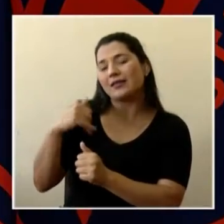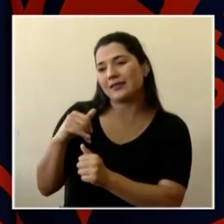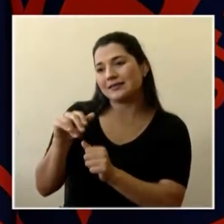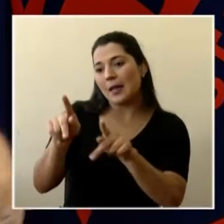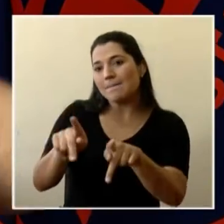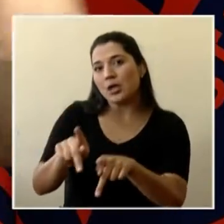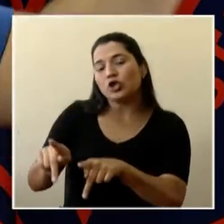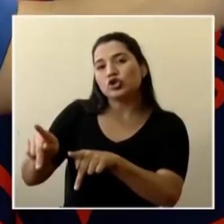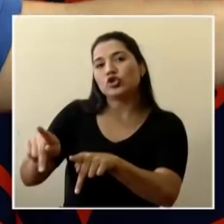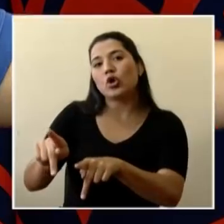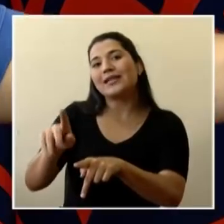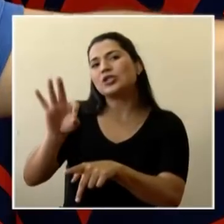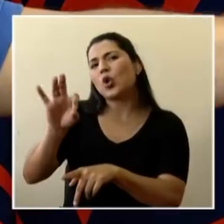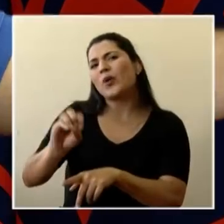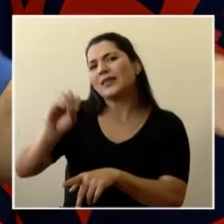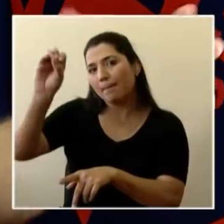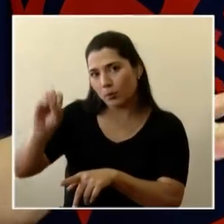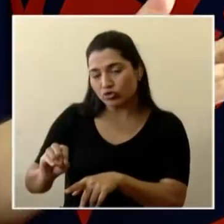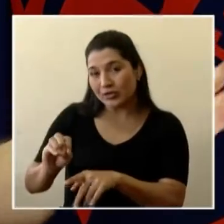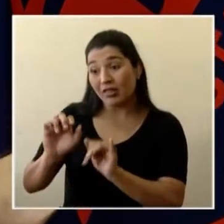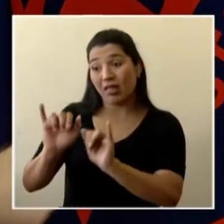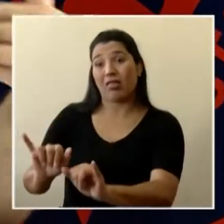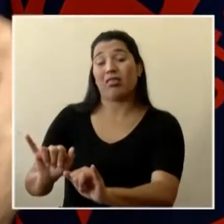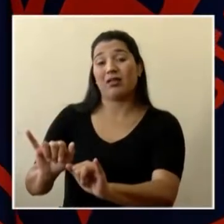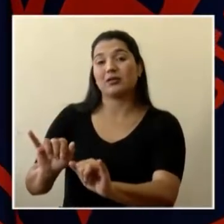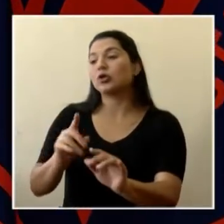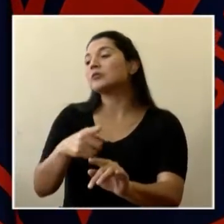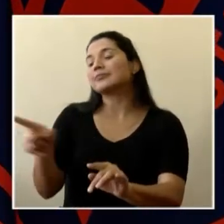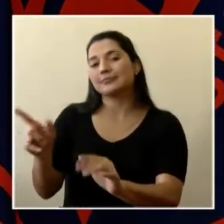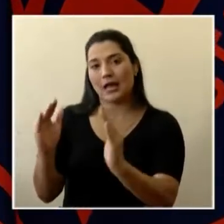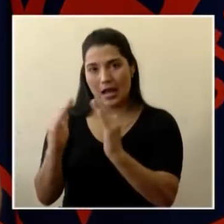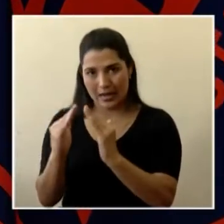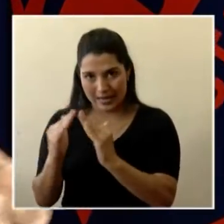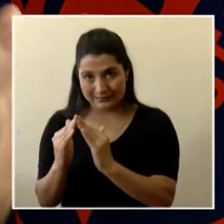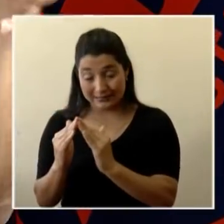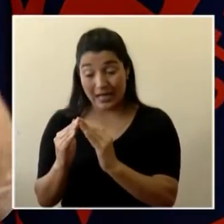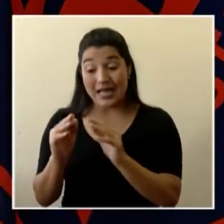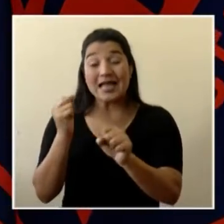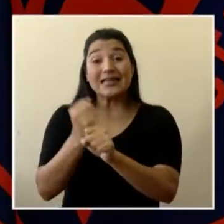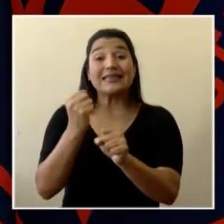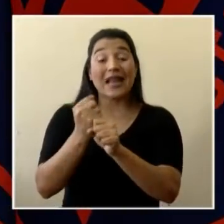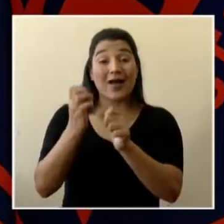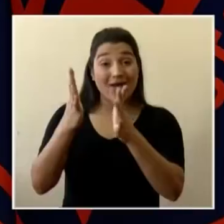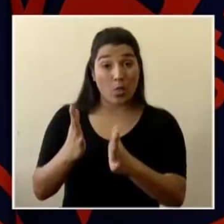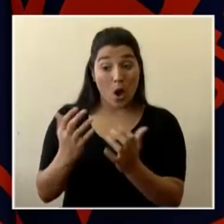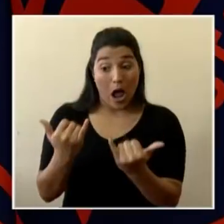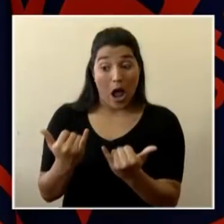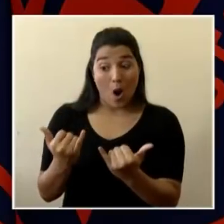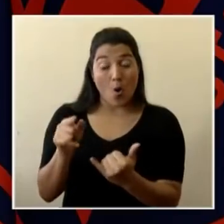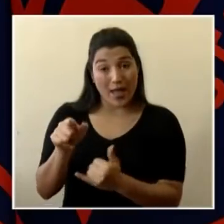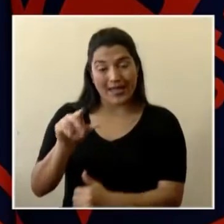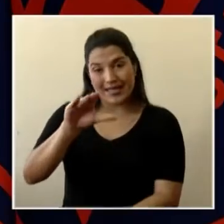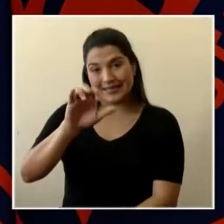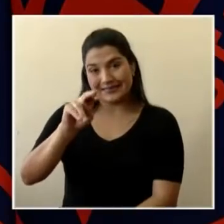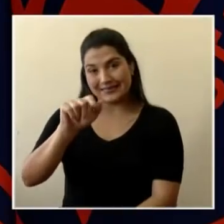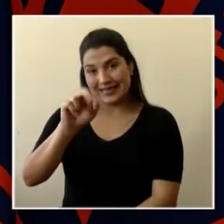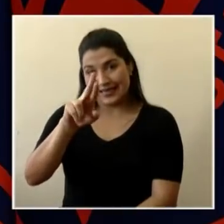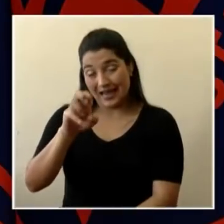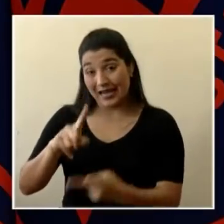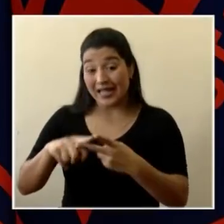esos pacientes se deberían enviar a la casa. El personal que está actualmente en el SEACO es personal del CENARE más personal nuevo que contrató